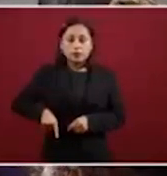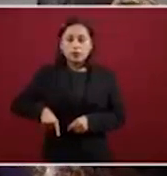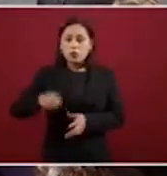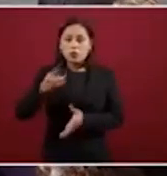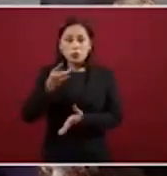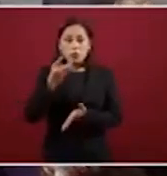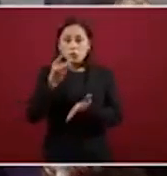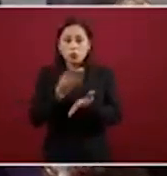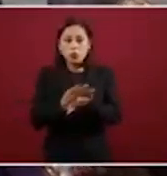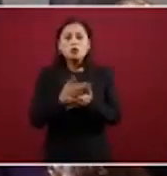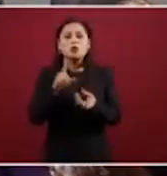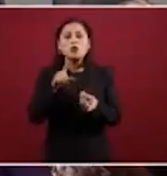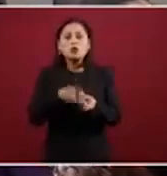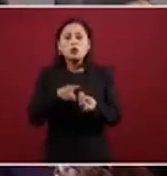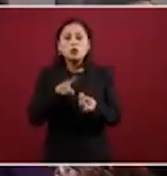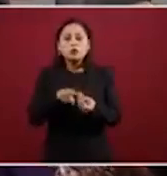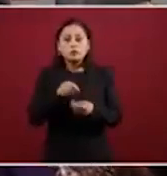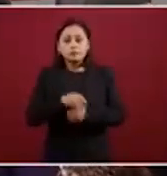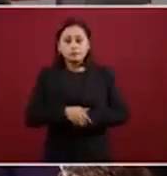aquí